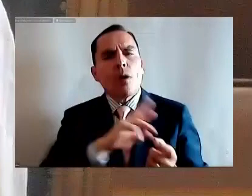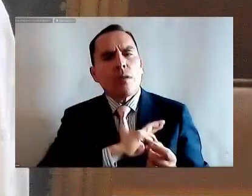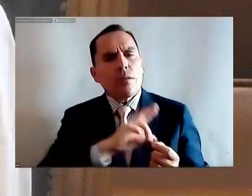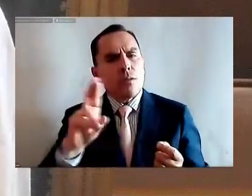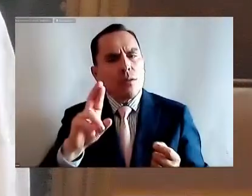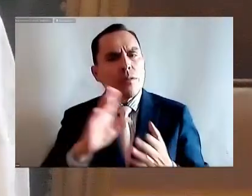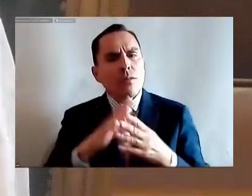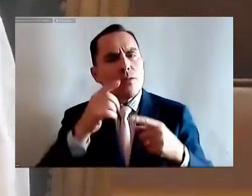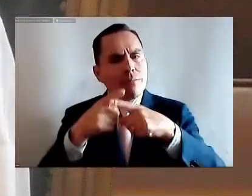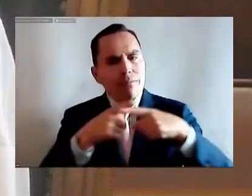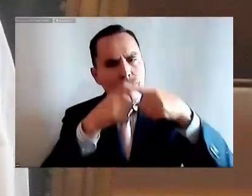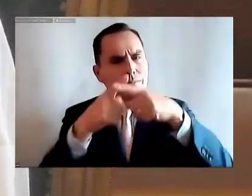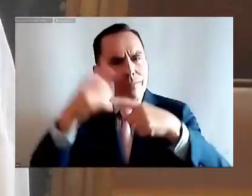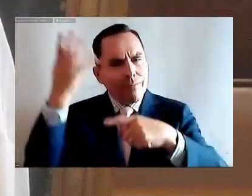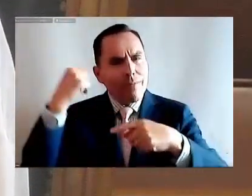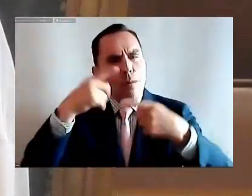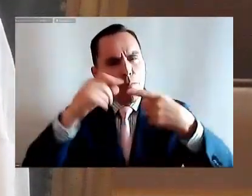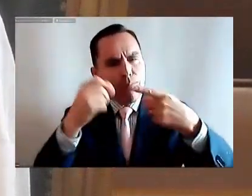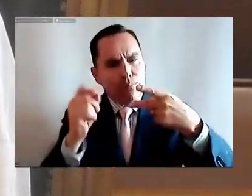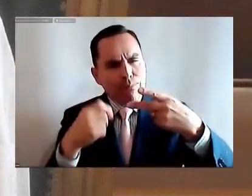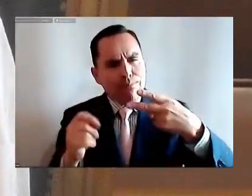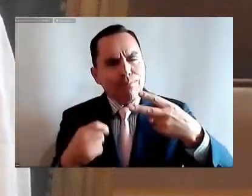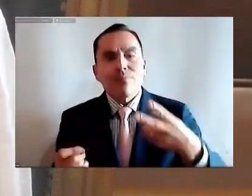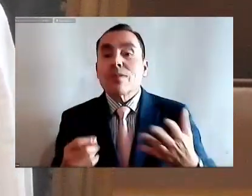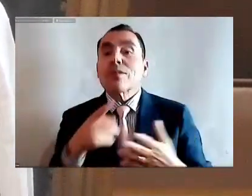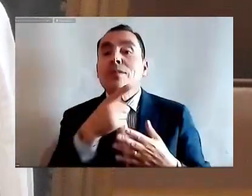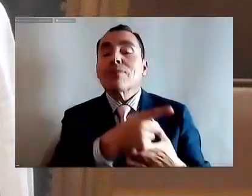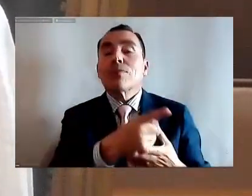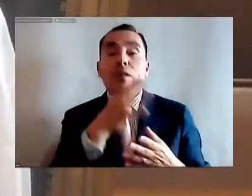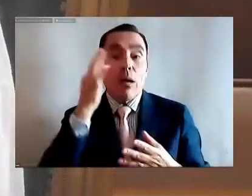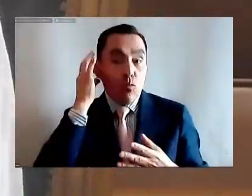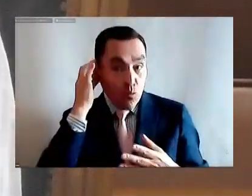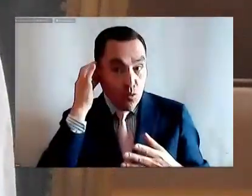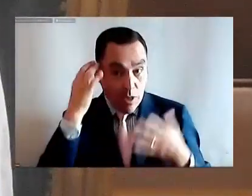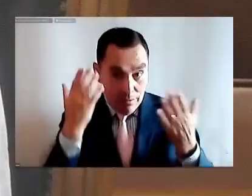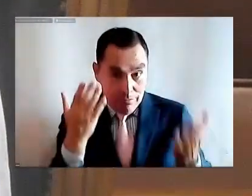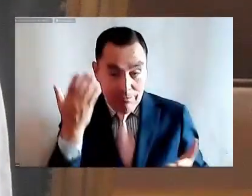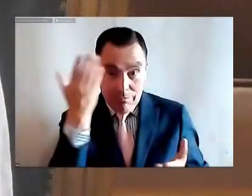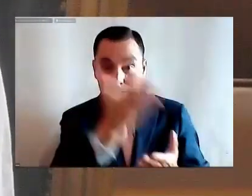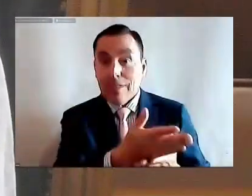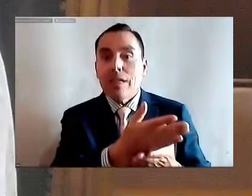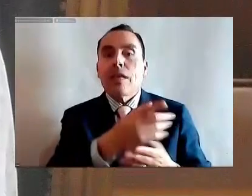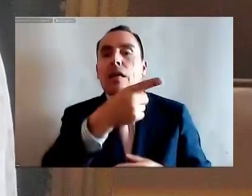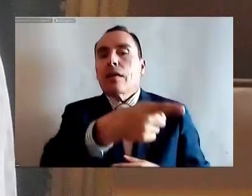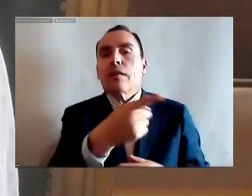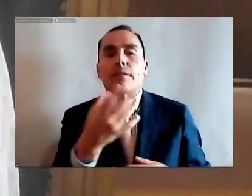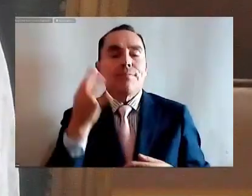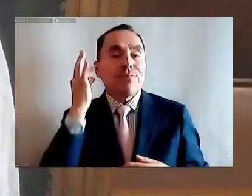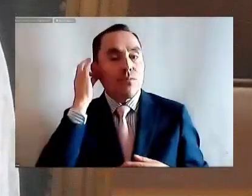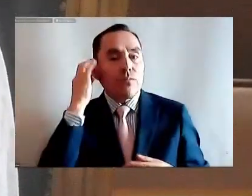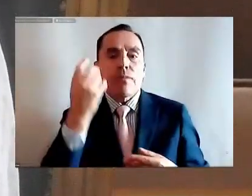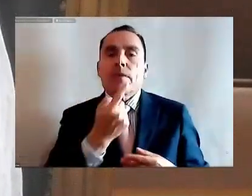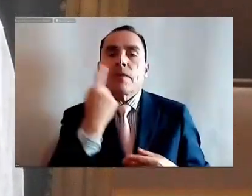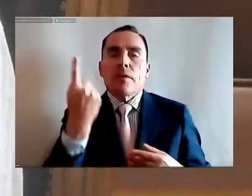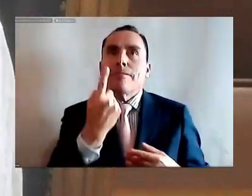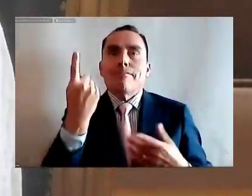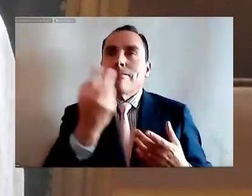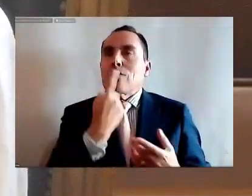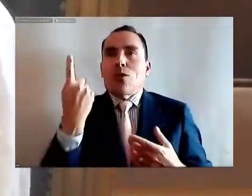etc., en estos ámbitos tradicionalmente la mujer, por el hecho de serlo, ha padecido,